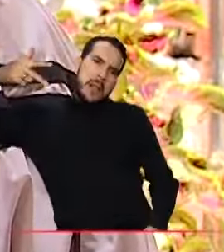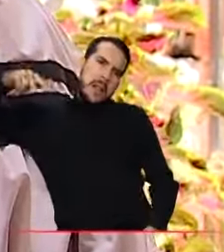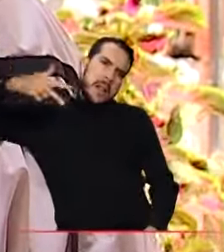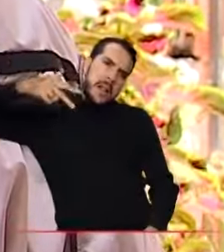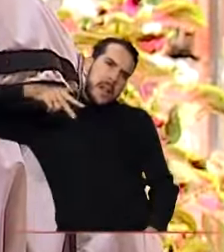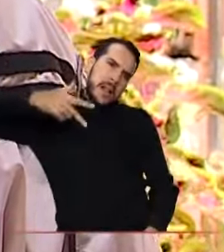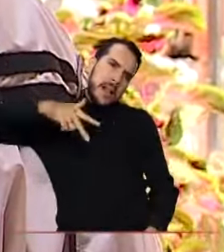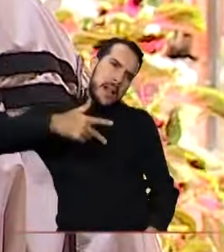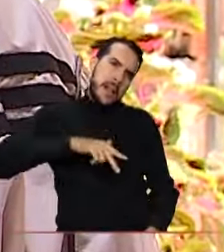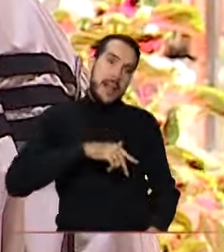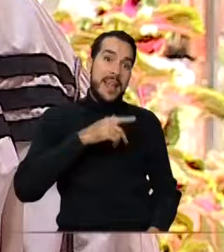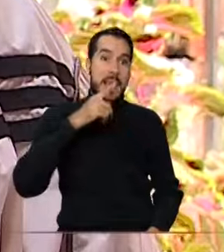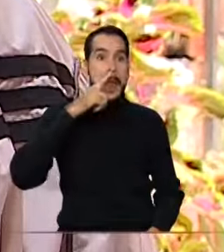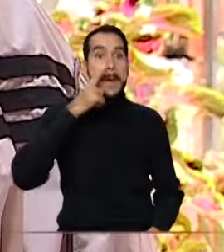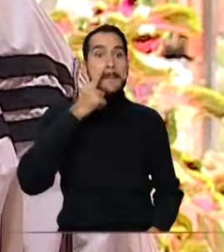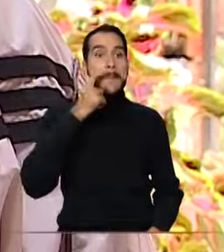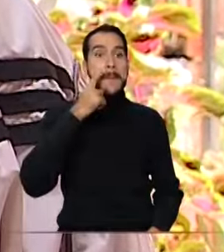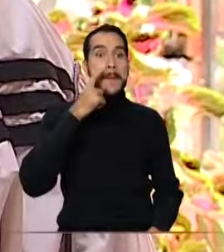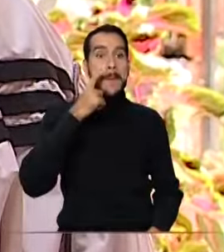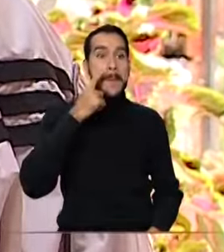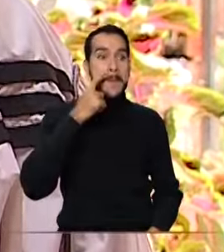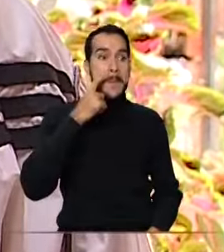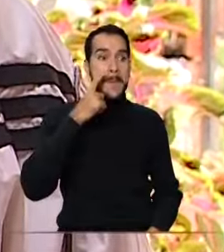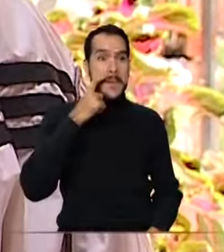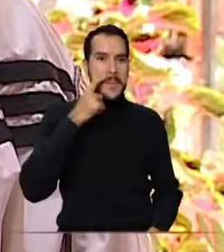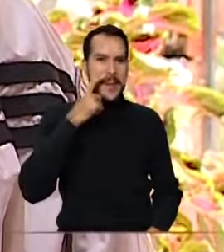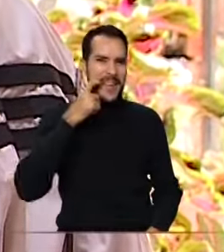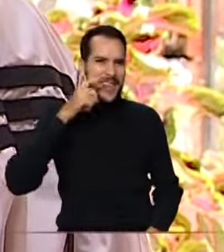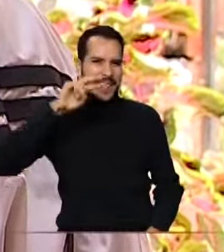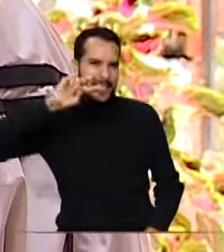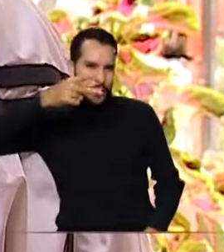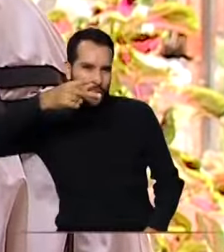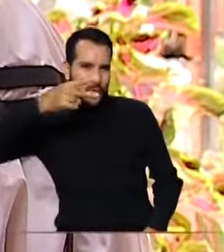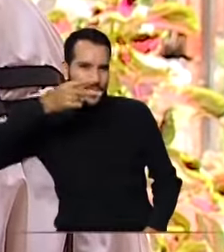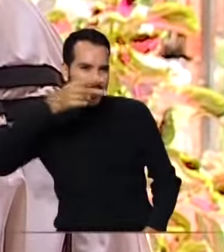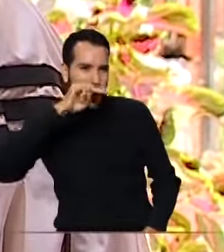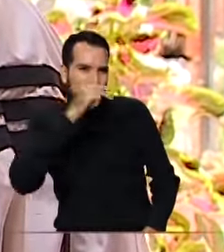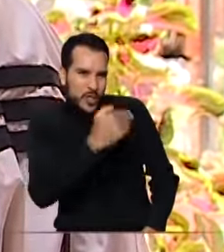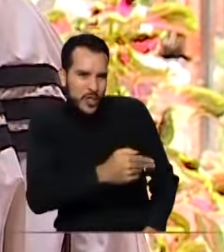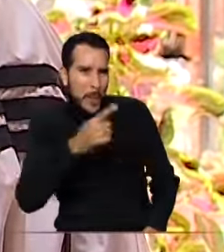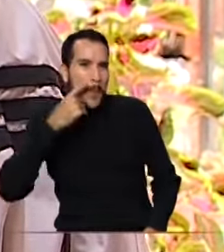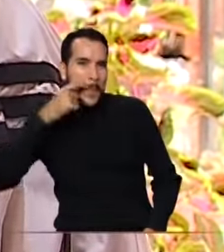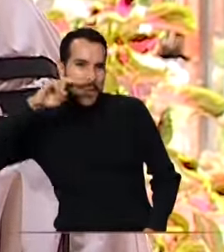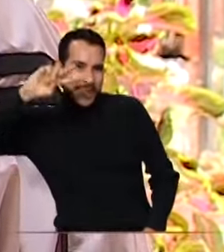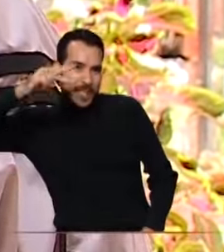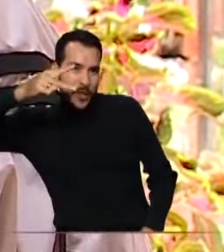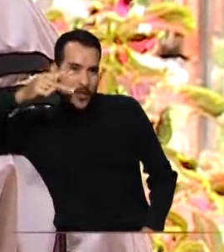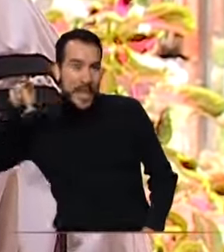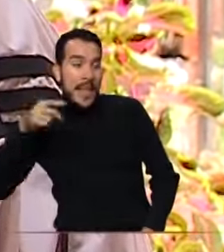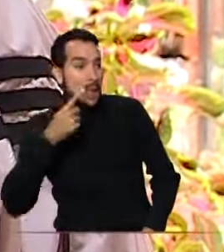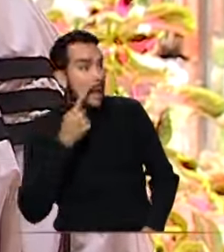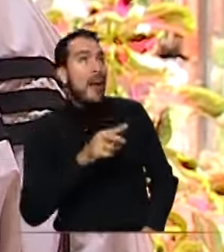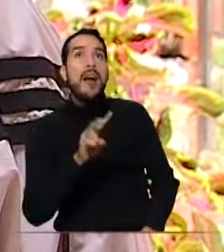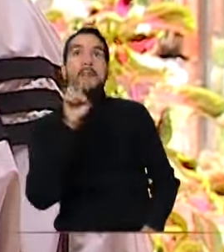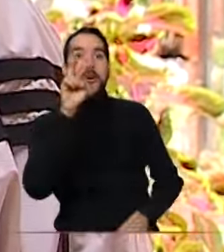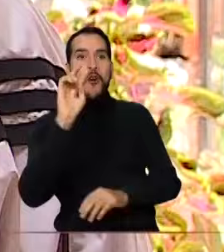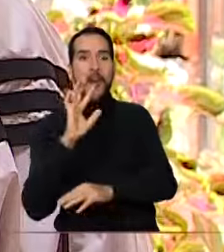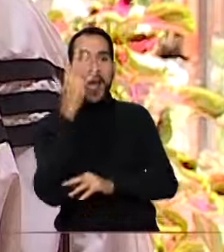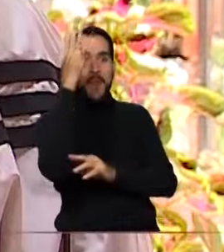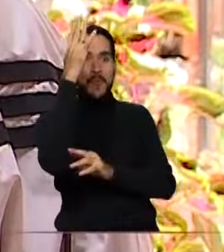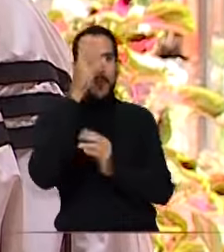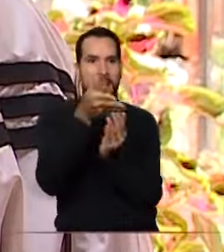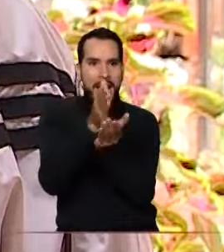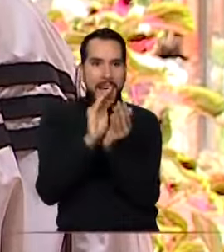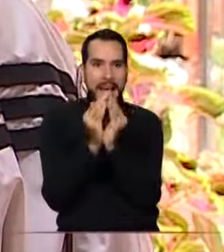de la niña llegó y le dijo a mi hija que miraran que sobre unos aguacates de un árbol. Y mi hija dice que en